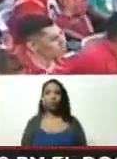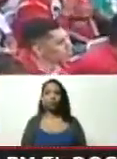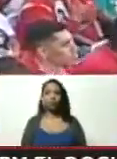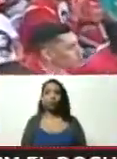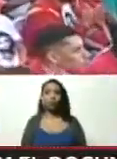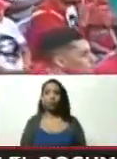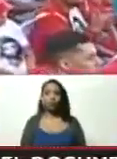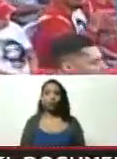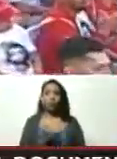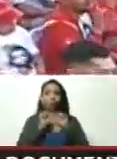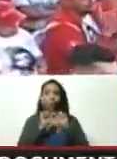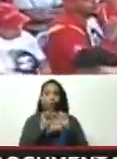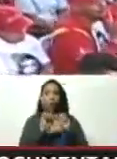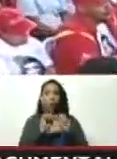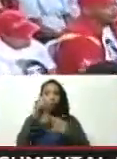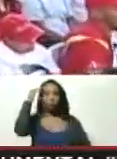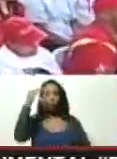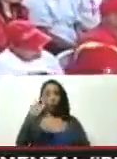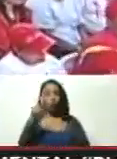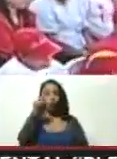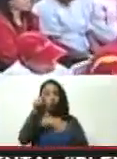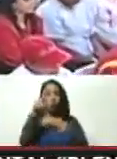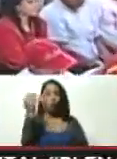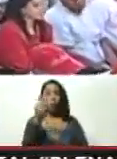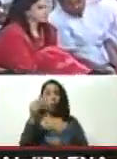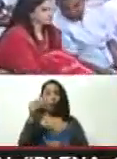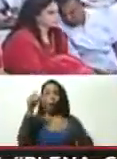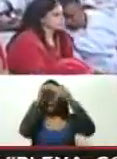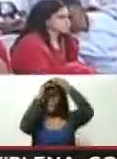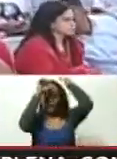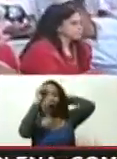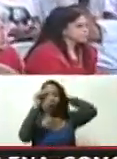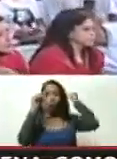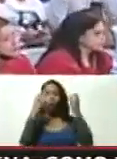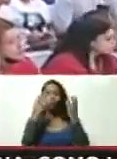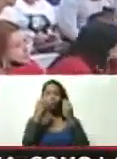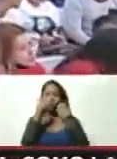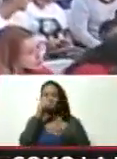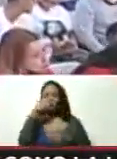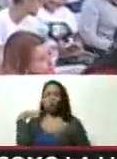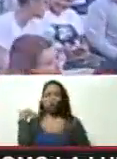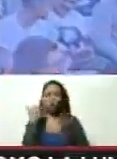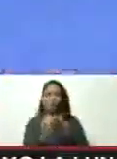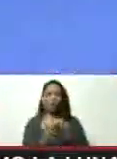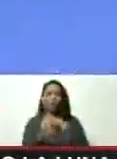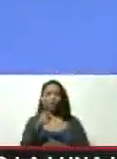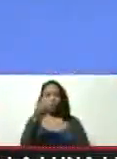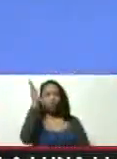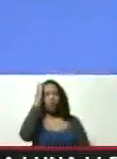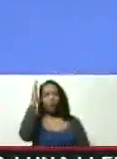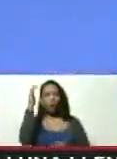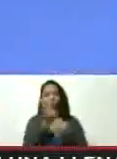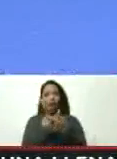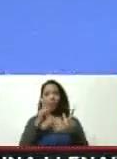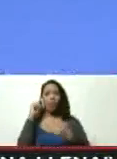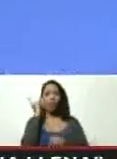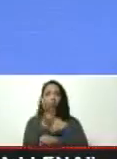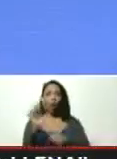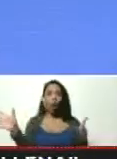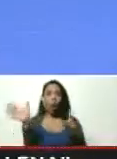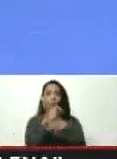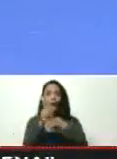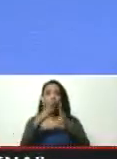Siguió el comandante. Tú, como canciller de tantos años, más que nadie sabes que la liberación debemos lograrla en